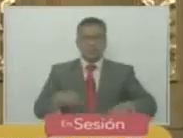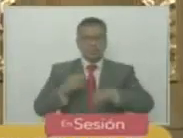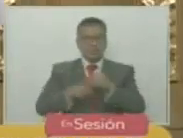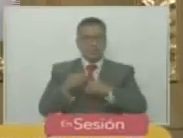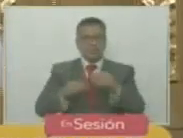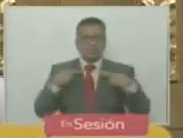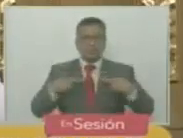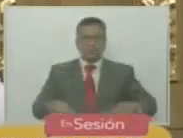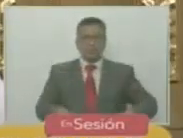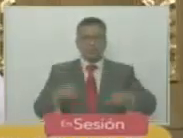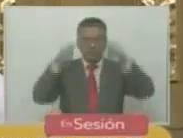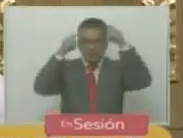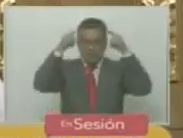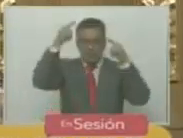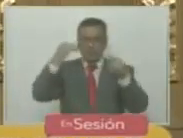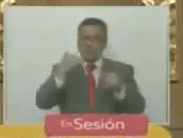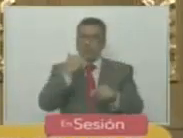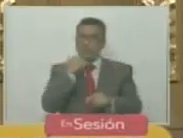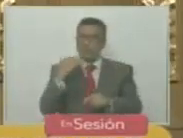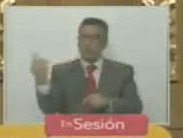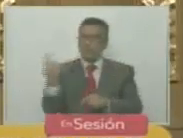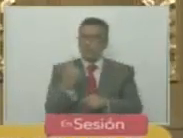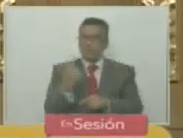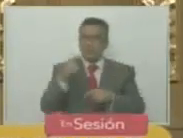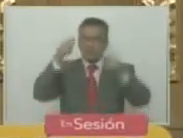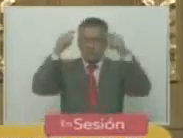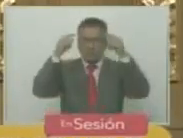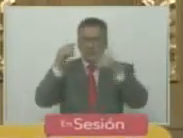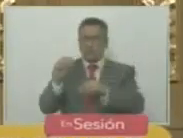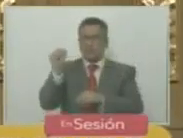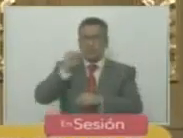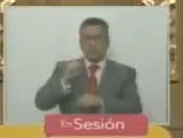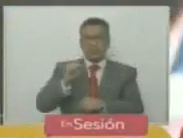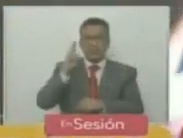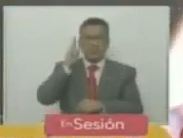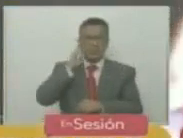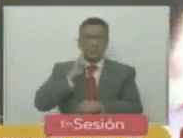Chávez nos acercó al Bolívar de carne y hueso.